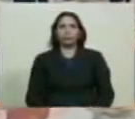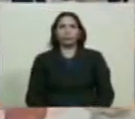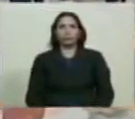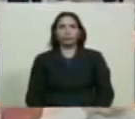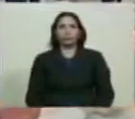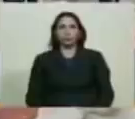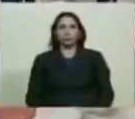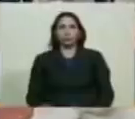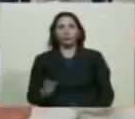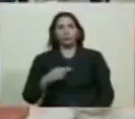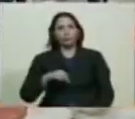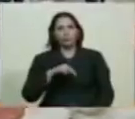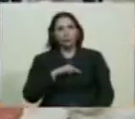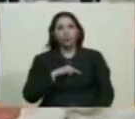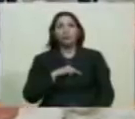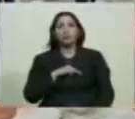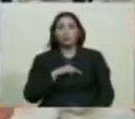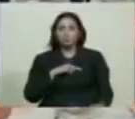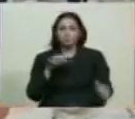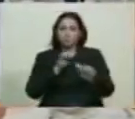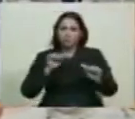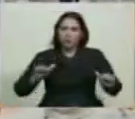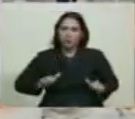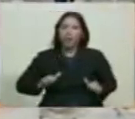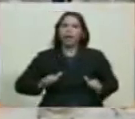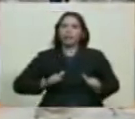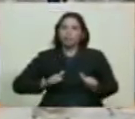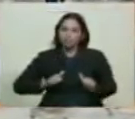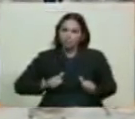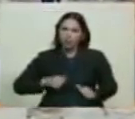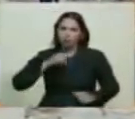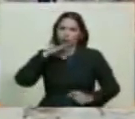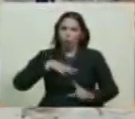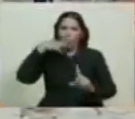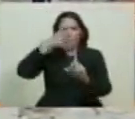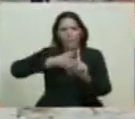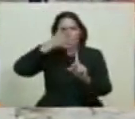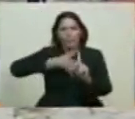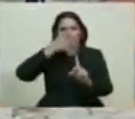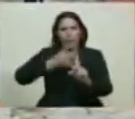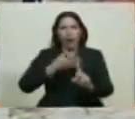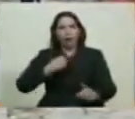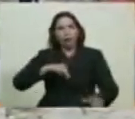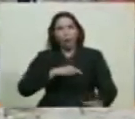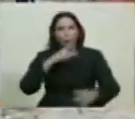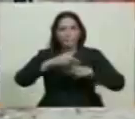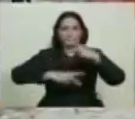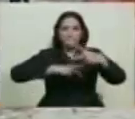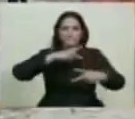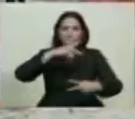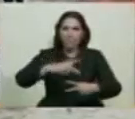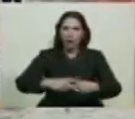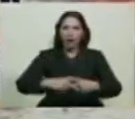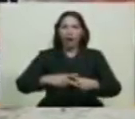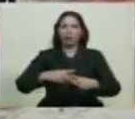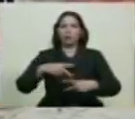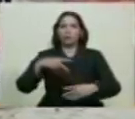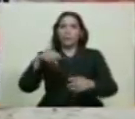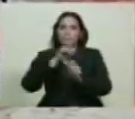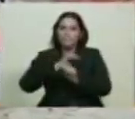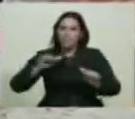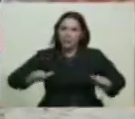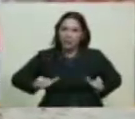nuestra doctrina militar histórica, nuestros planes militares de